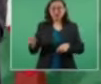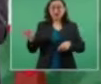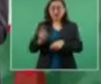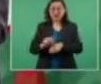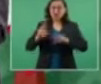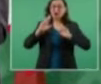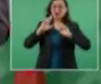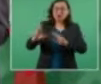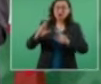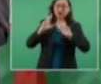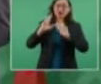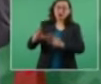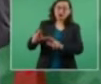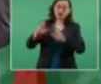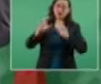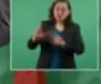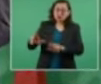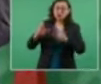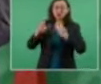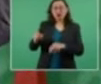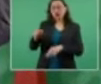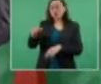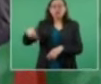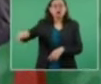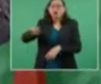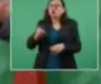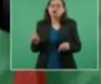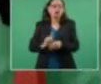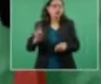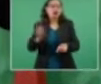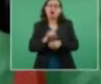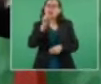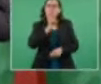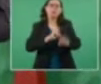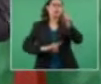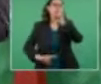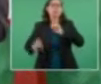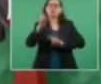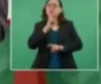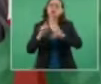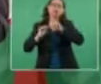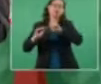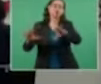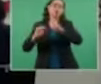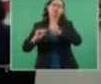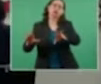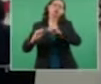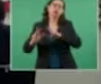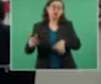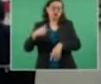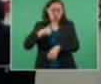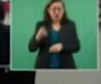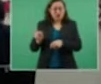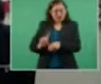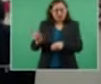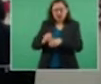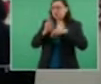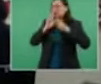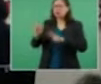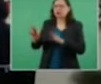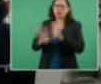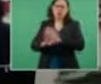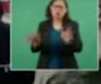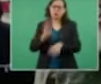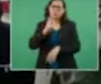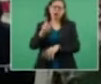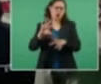comunicador ético y quién el mentiroso, quién el honesto y quién el falaz. Una segunda contradicción, Pepe, que encuentro, la localizo en el hecho